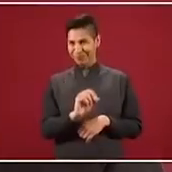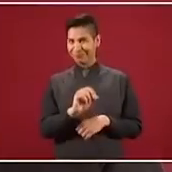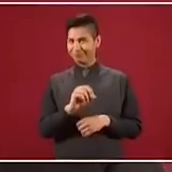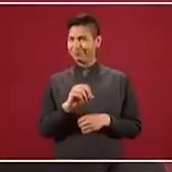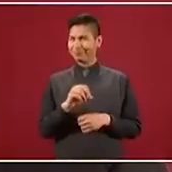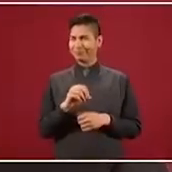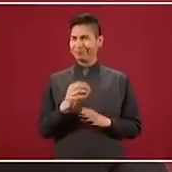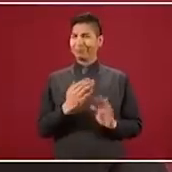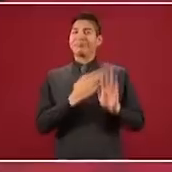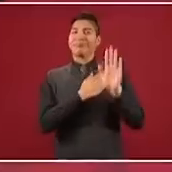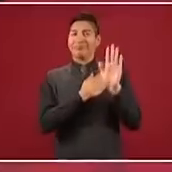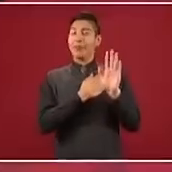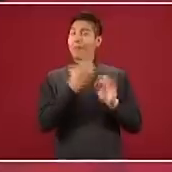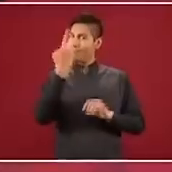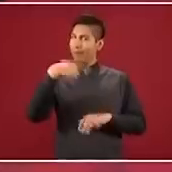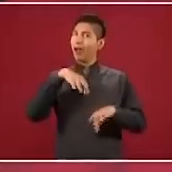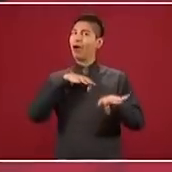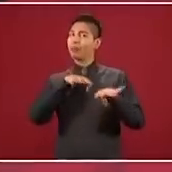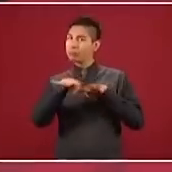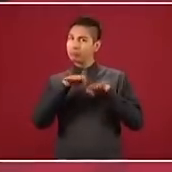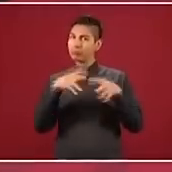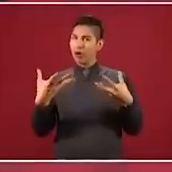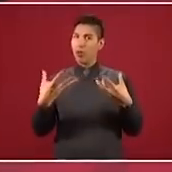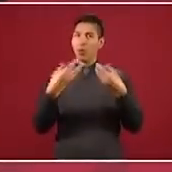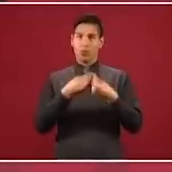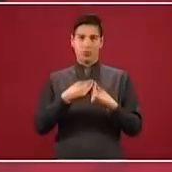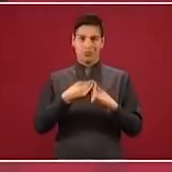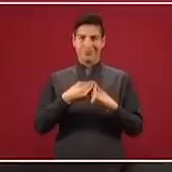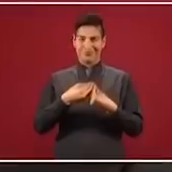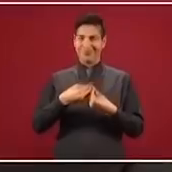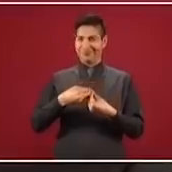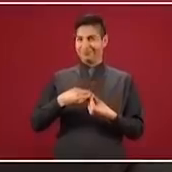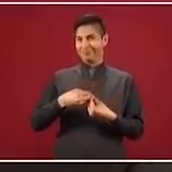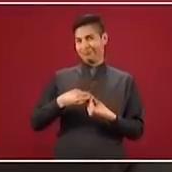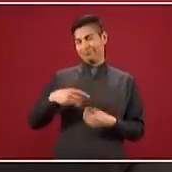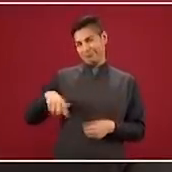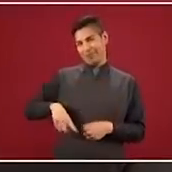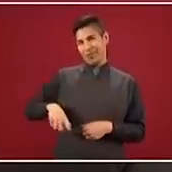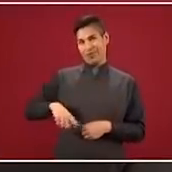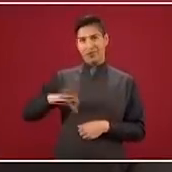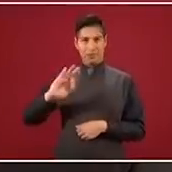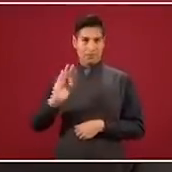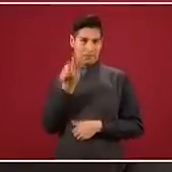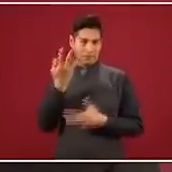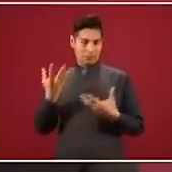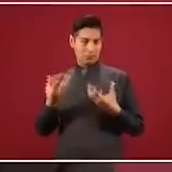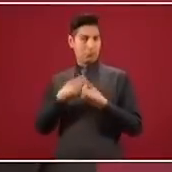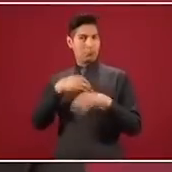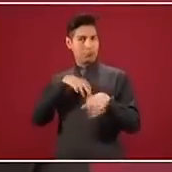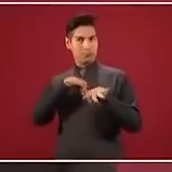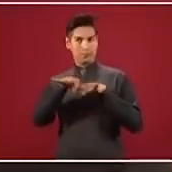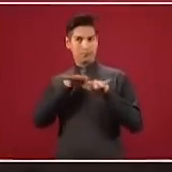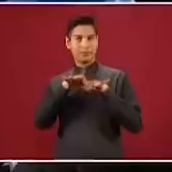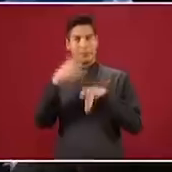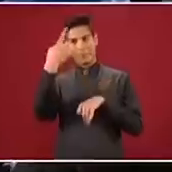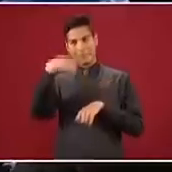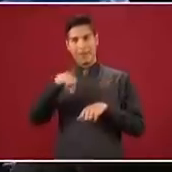que está dispuesto y lo va a lograr a garantizar los servicios de salud gratuitos para la población no